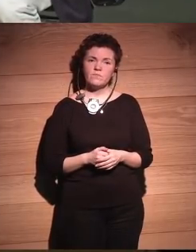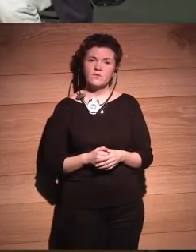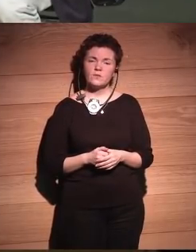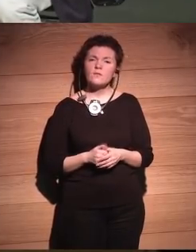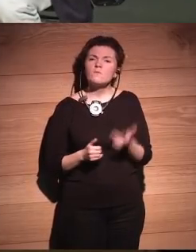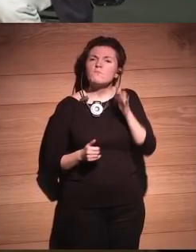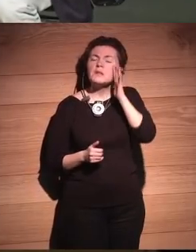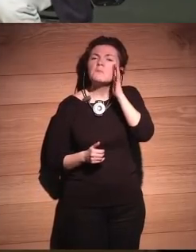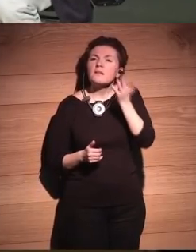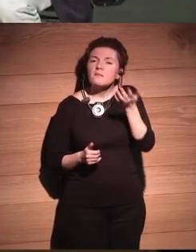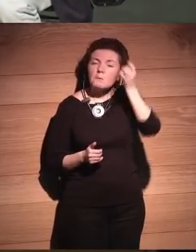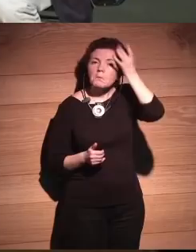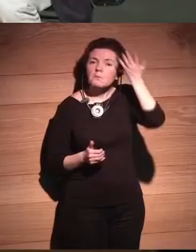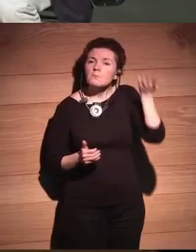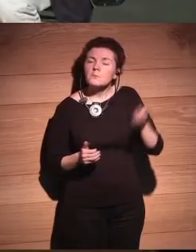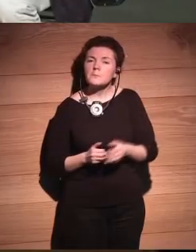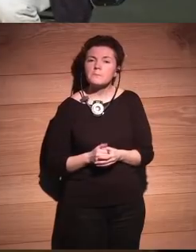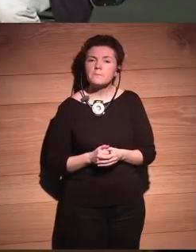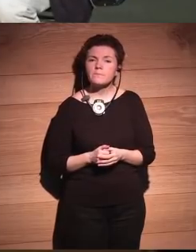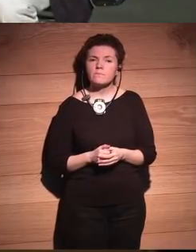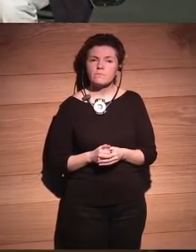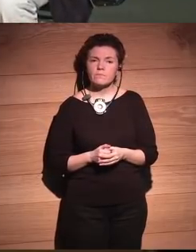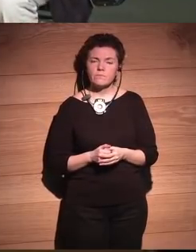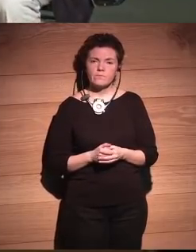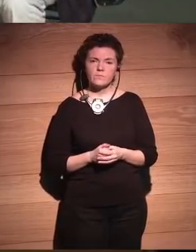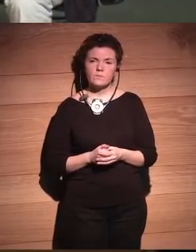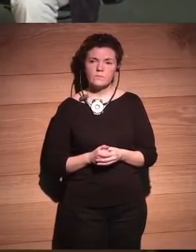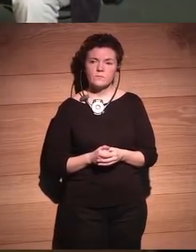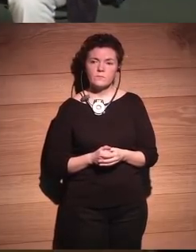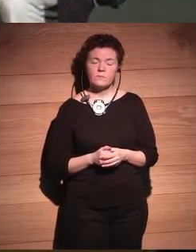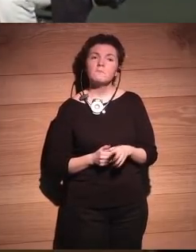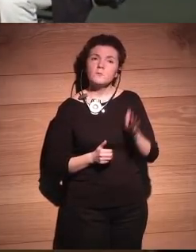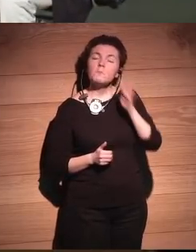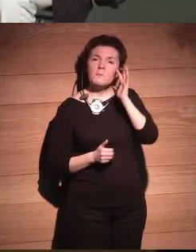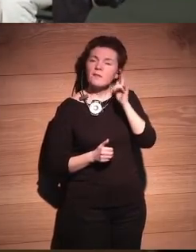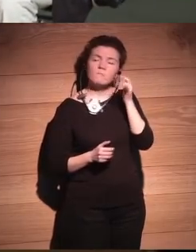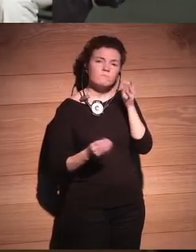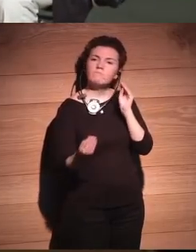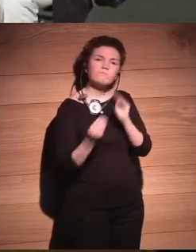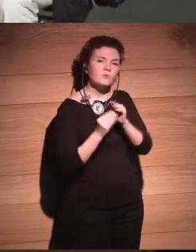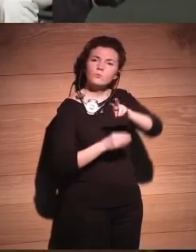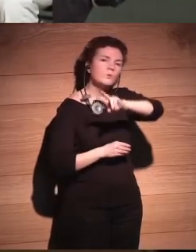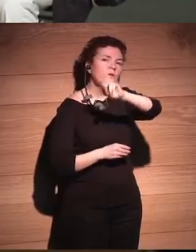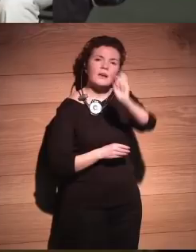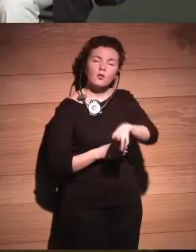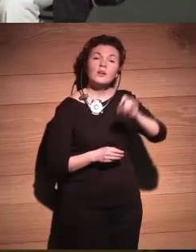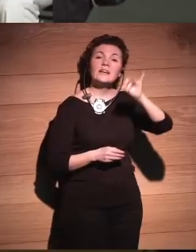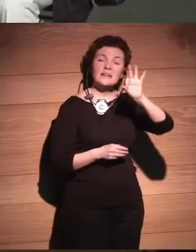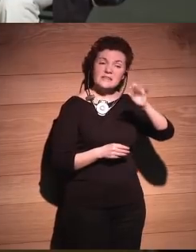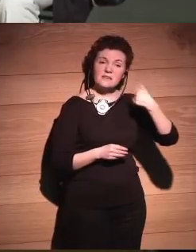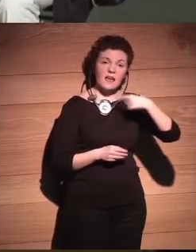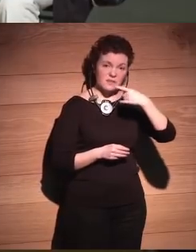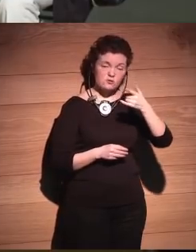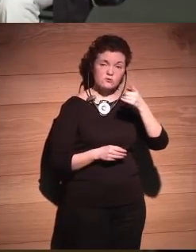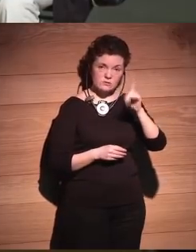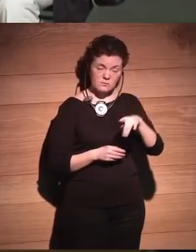¿Qué os parece esta? Yes, I think. Bueno, pues creo que tienes toda la razón y Chris ya lo ha mencionado así de